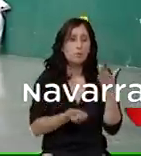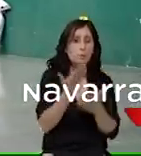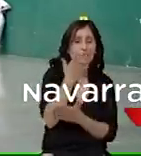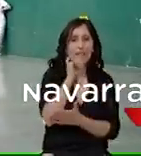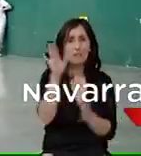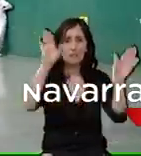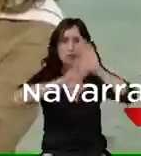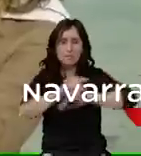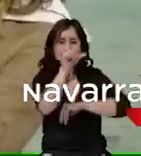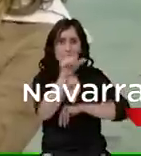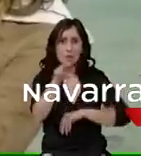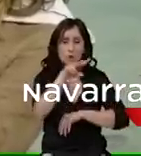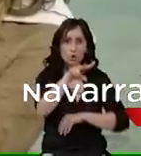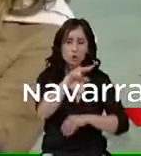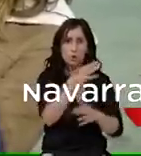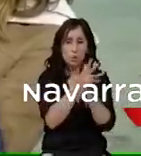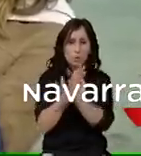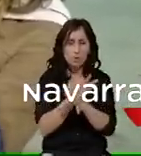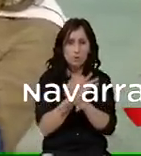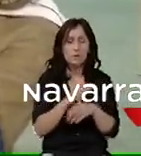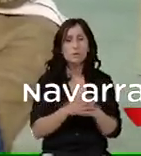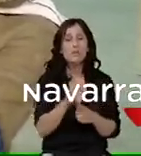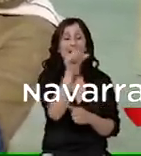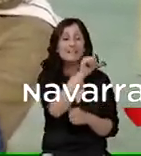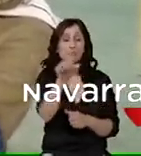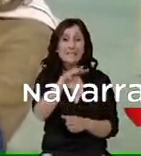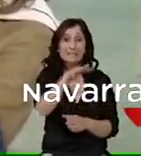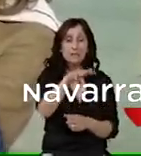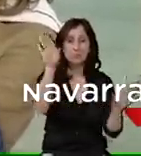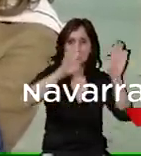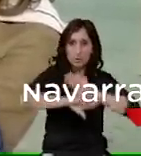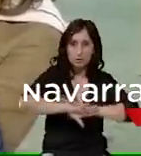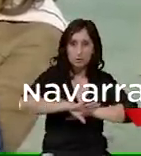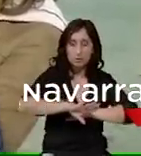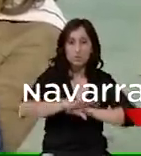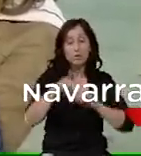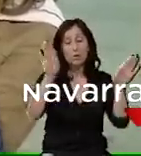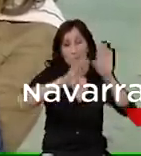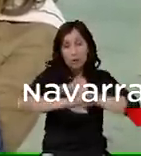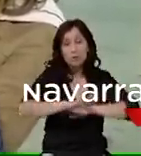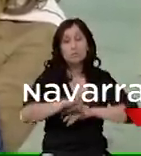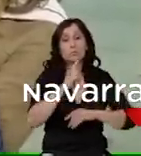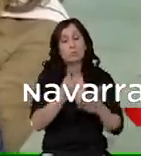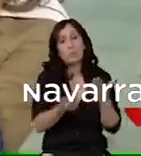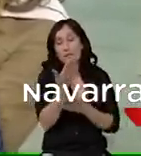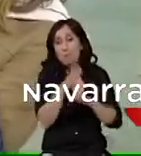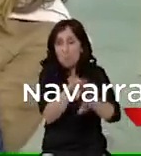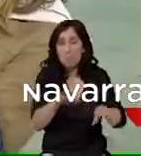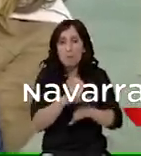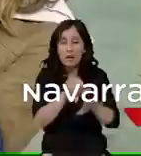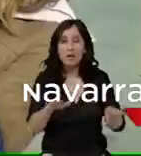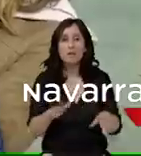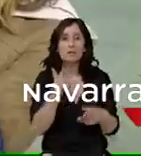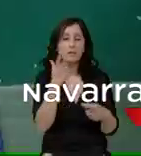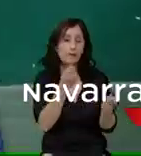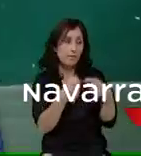las noches, dos veces a la semana. Y luego tres veces a la semana solo jugamos a la noche. Entonces cuando jugamos a la noche, pues a las mañanas vas a la playa, vas al